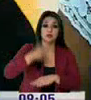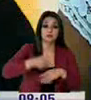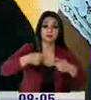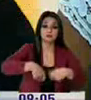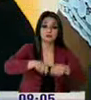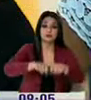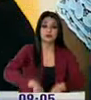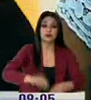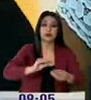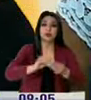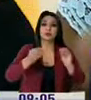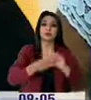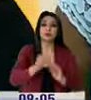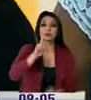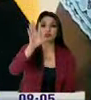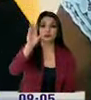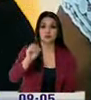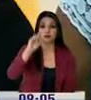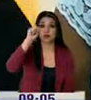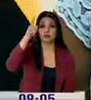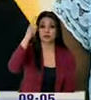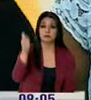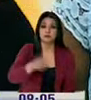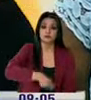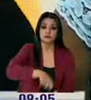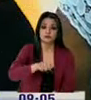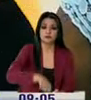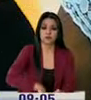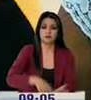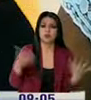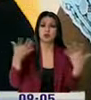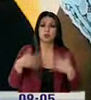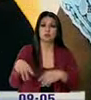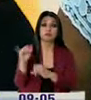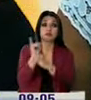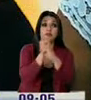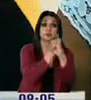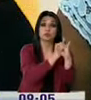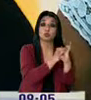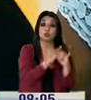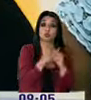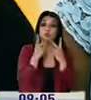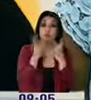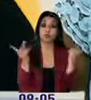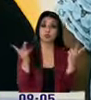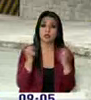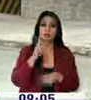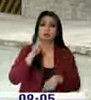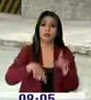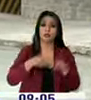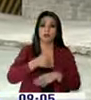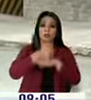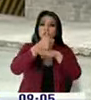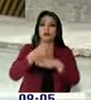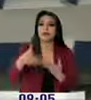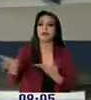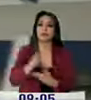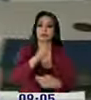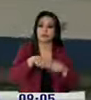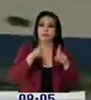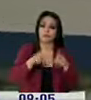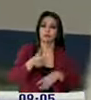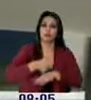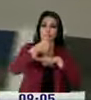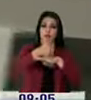190. Lo firmó el Ejecutivo a fin de que ninguna institución quedara pues acéfala. En el Consejo no se